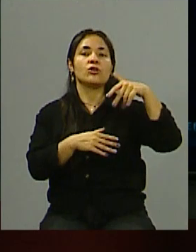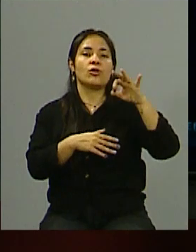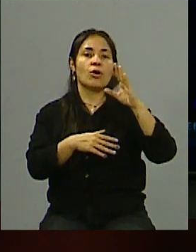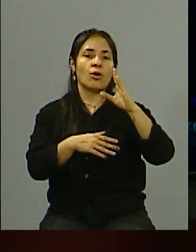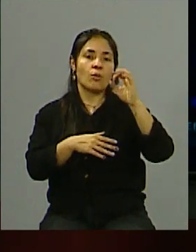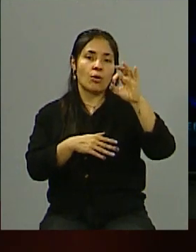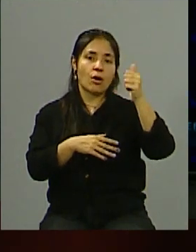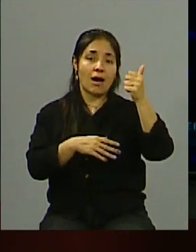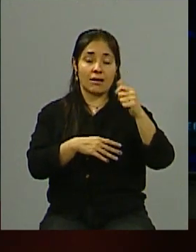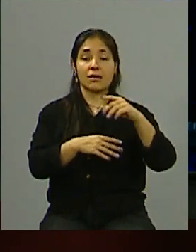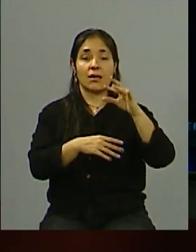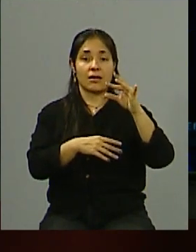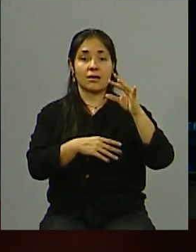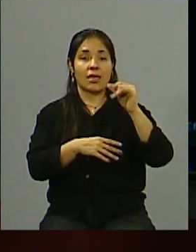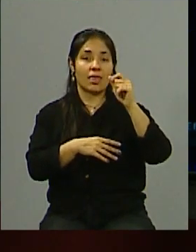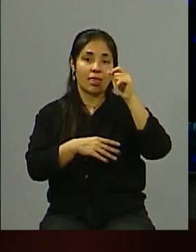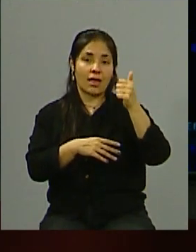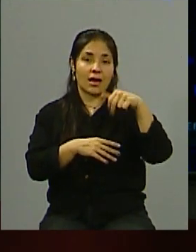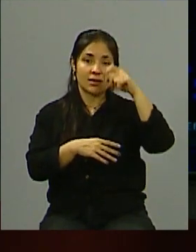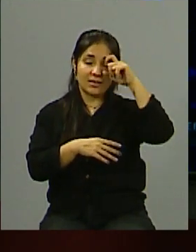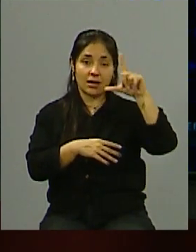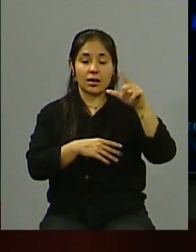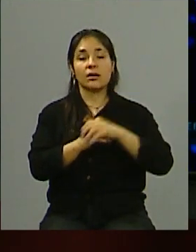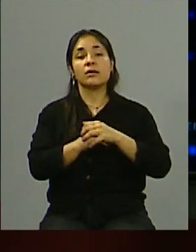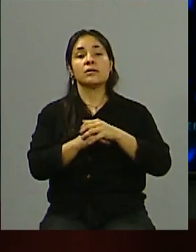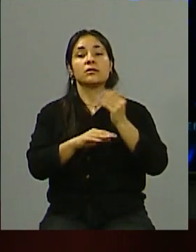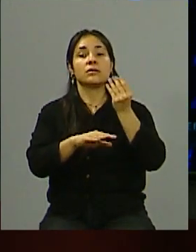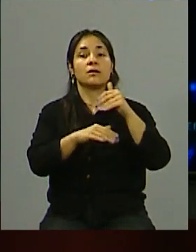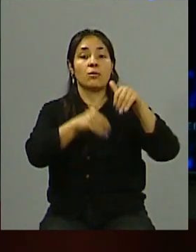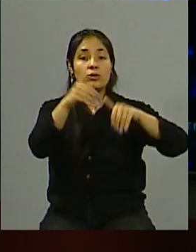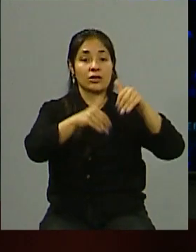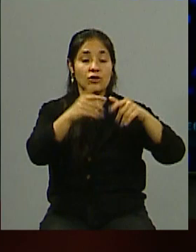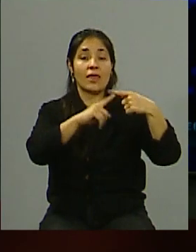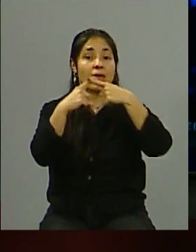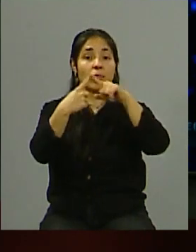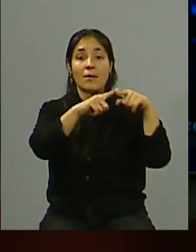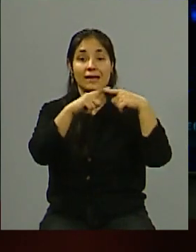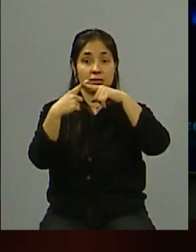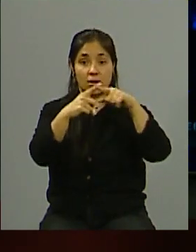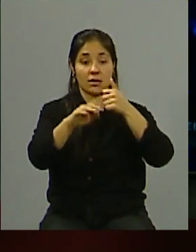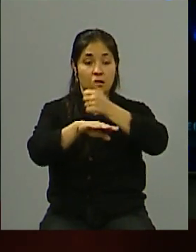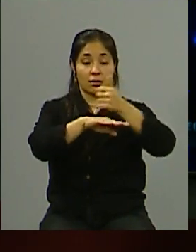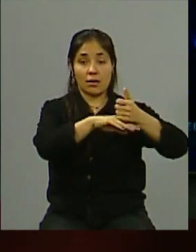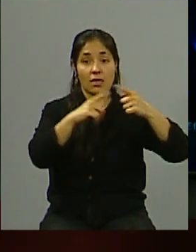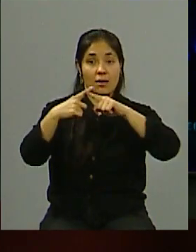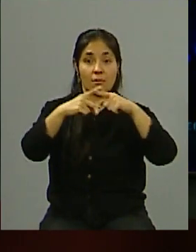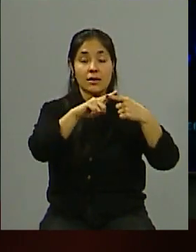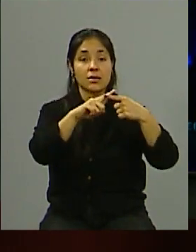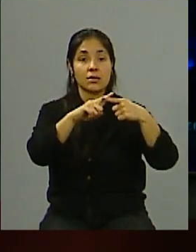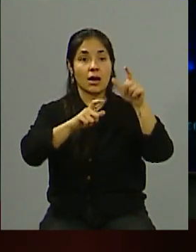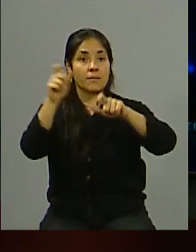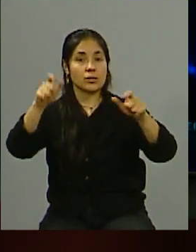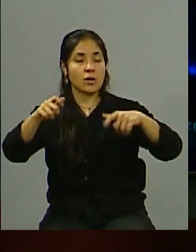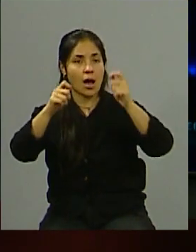partir del debate presidencial logra instalarse y es hoy, frente a